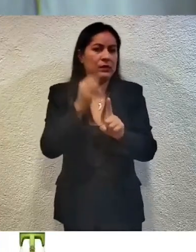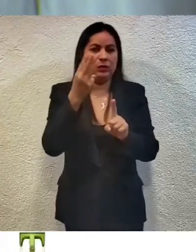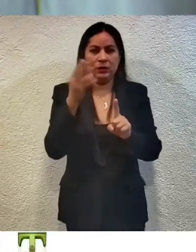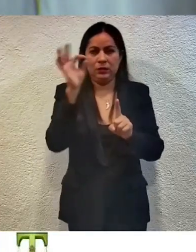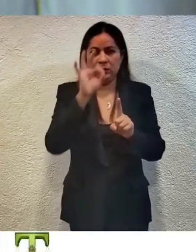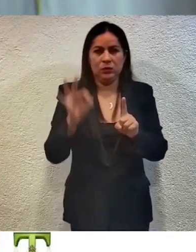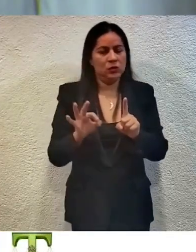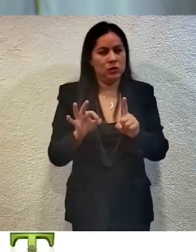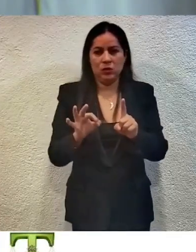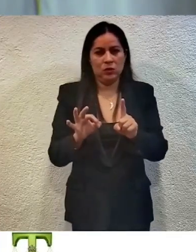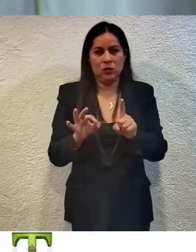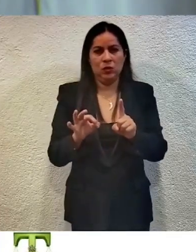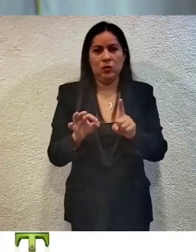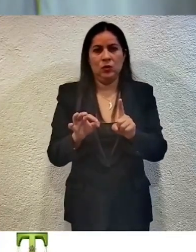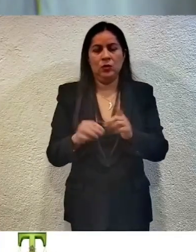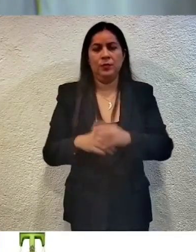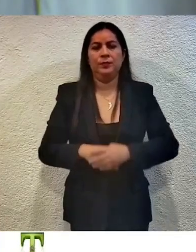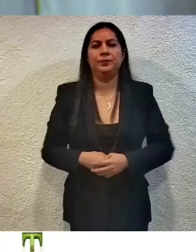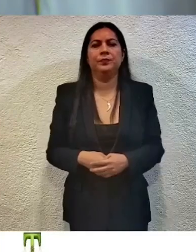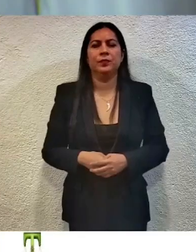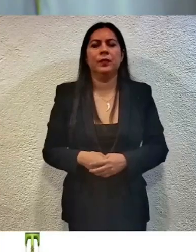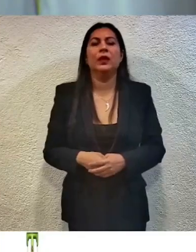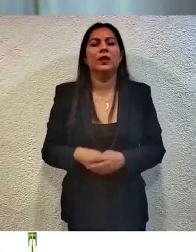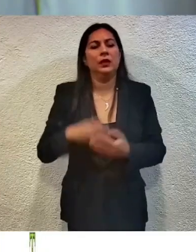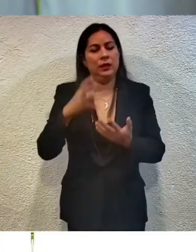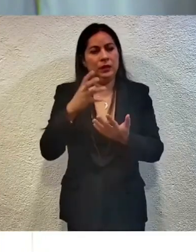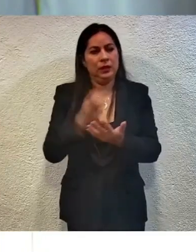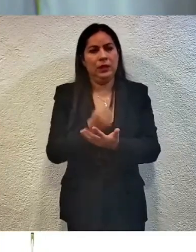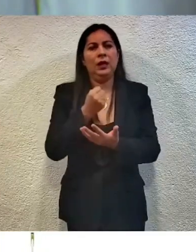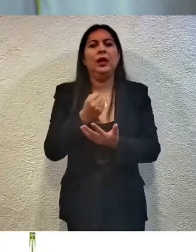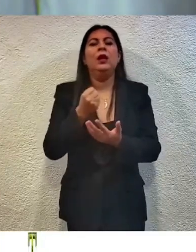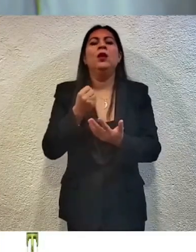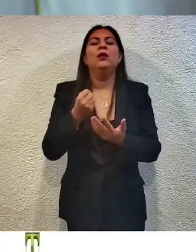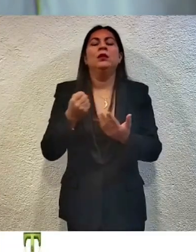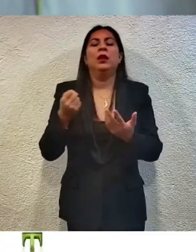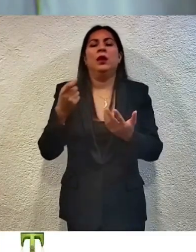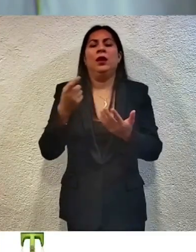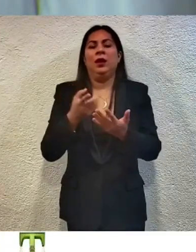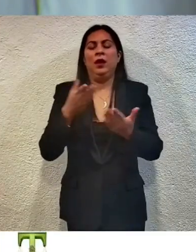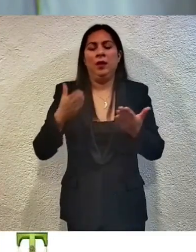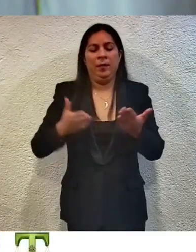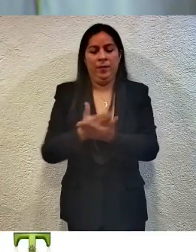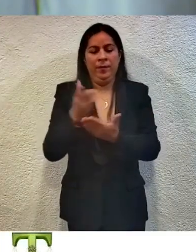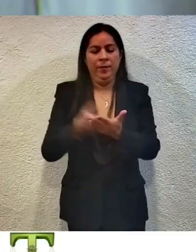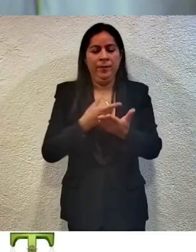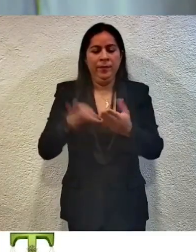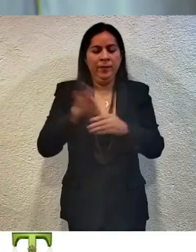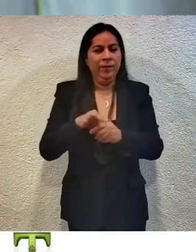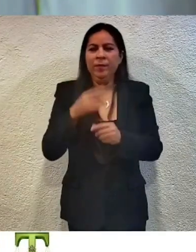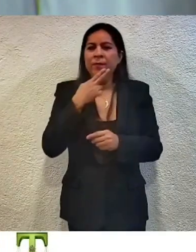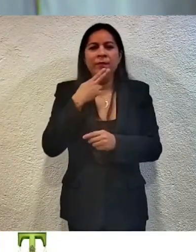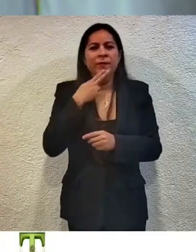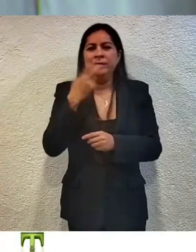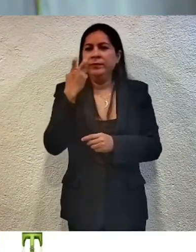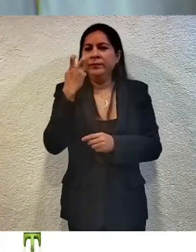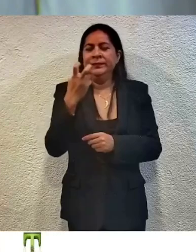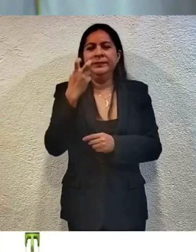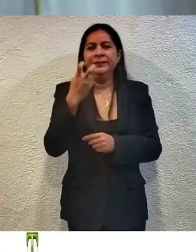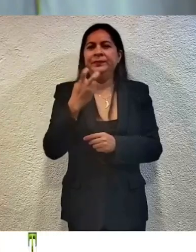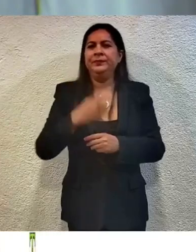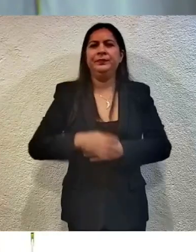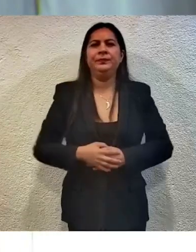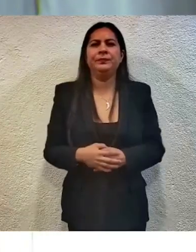3% y obtuvieron triunfos de mayoría relativa no se aplica en